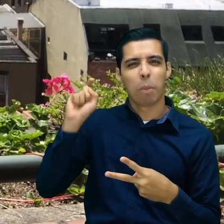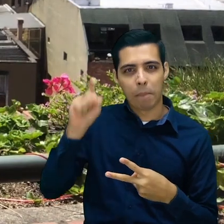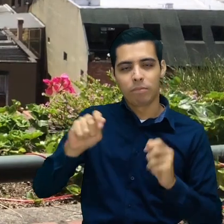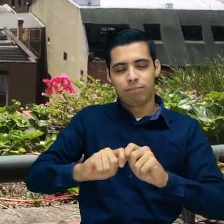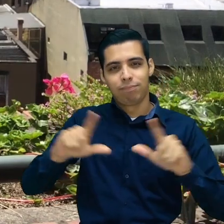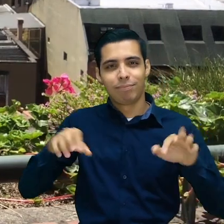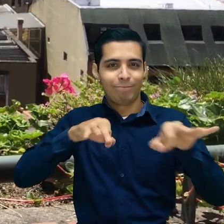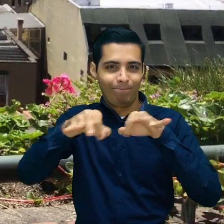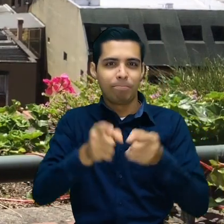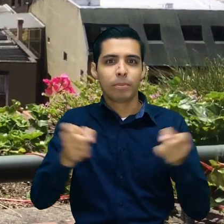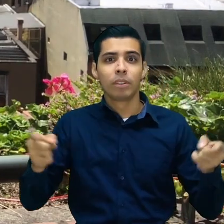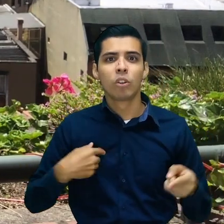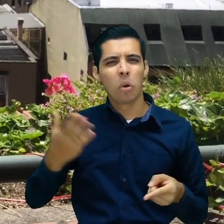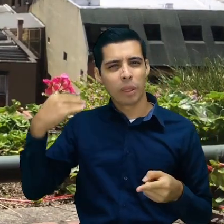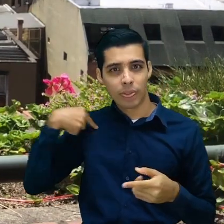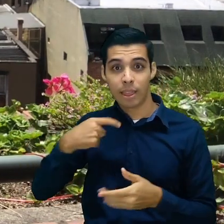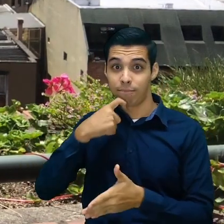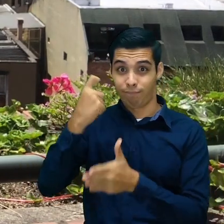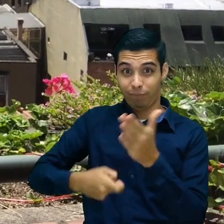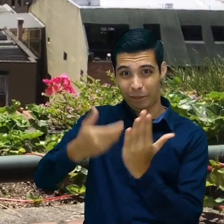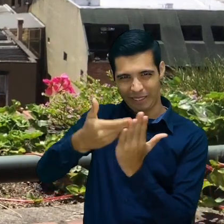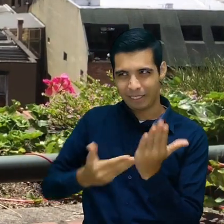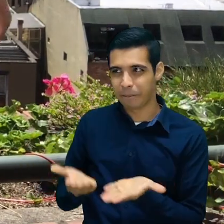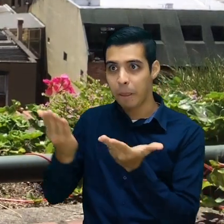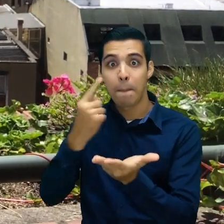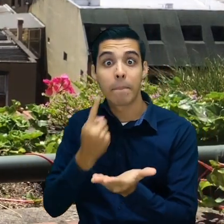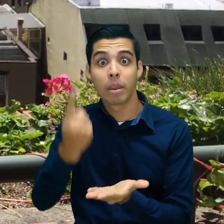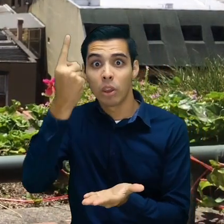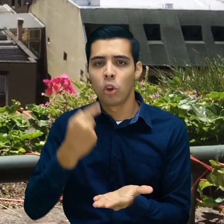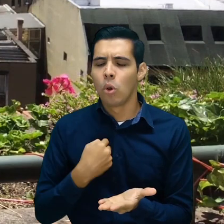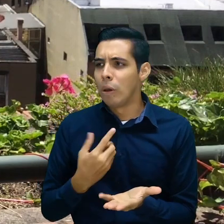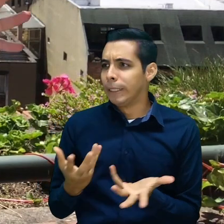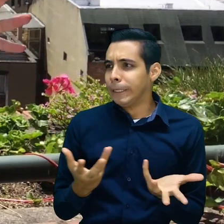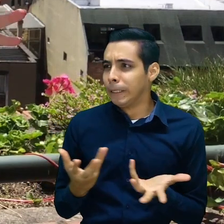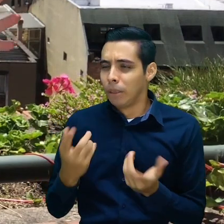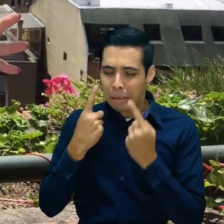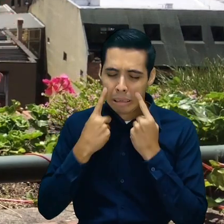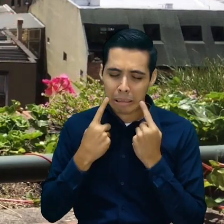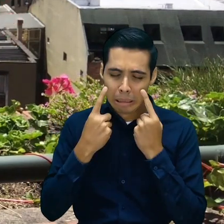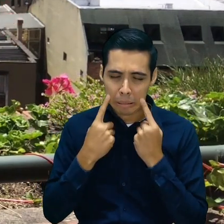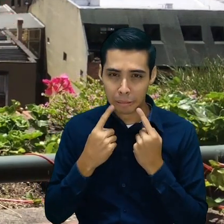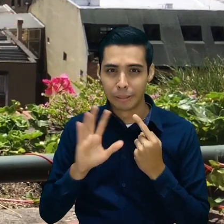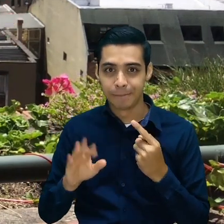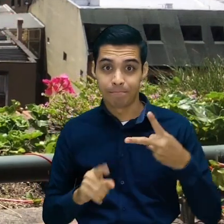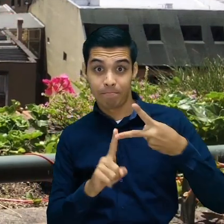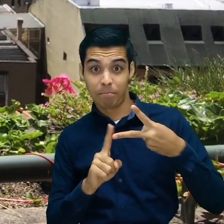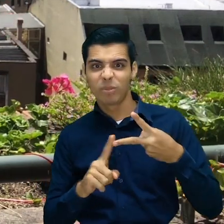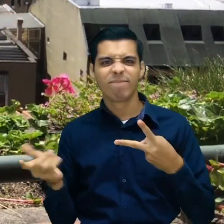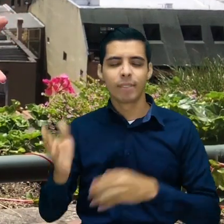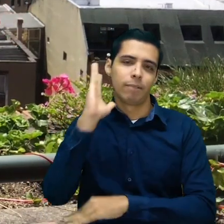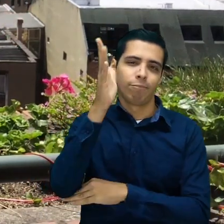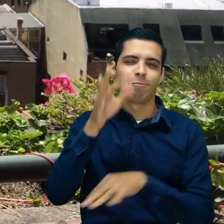y cómo literalmente lloré mirando la declaración y la segunda ya es una conferencia en donde explico paso a paso lo que uno debe tener en cuenta